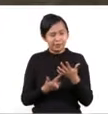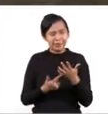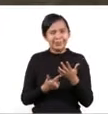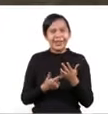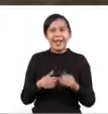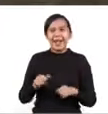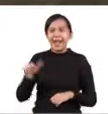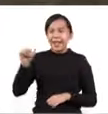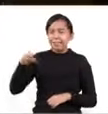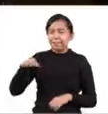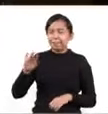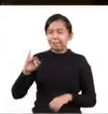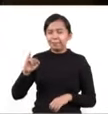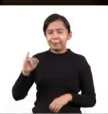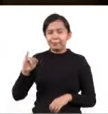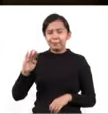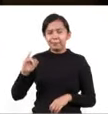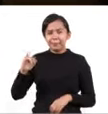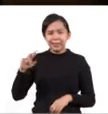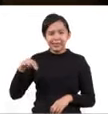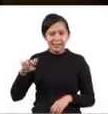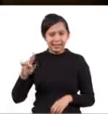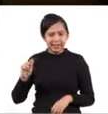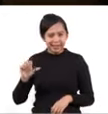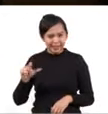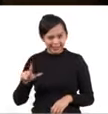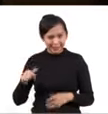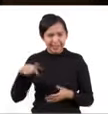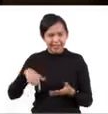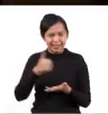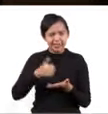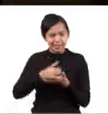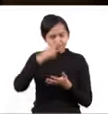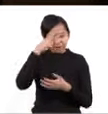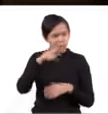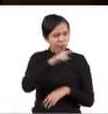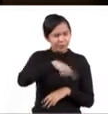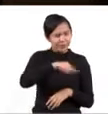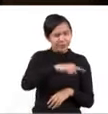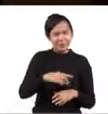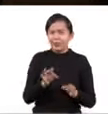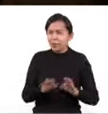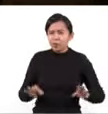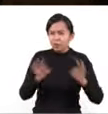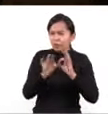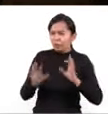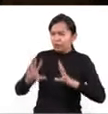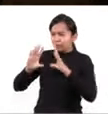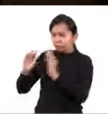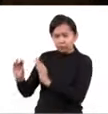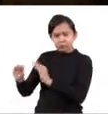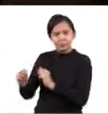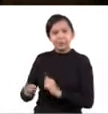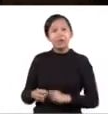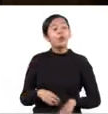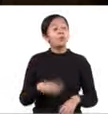climático, donde han sido ustedes una parte fundamental en la asesoría. Así que no quería dejar pasar la oportunidad